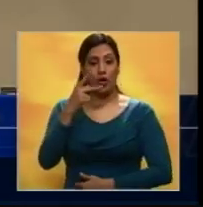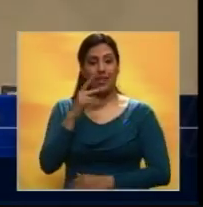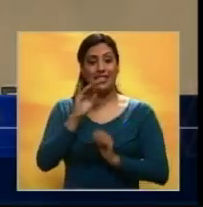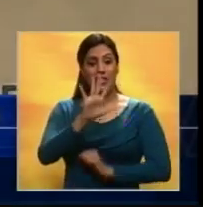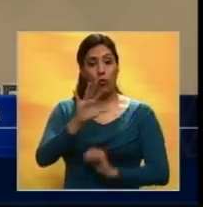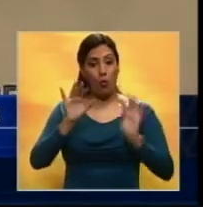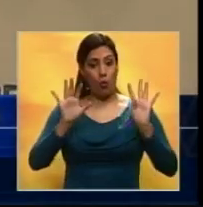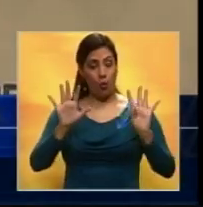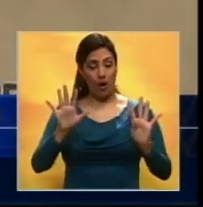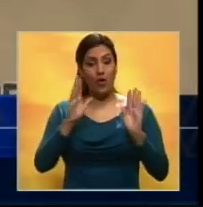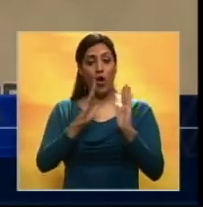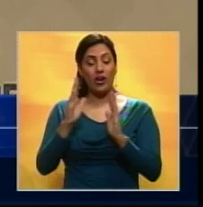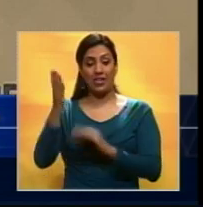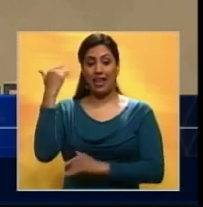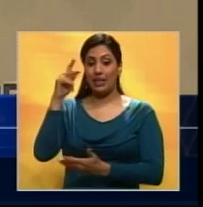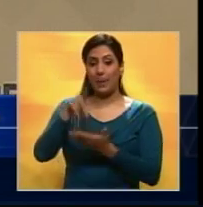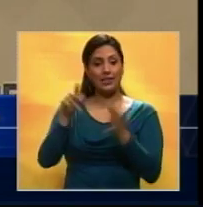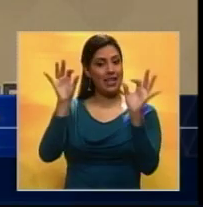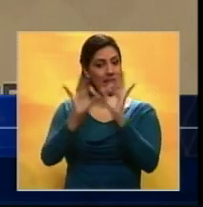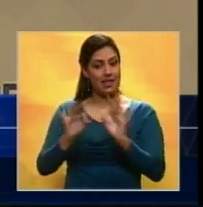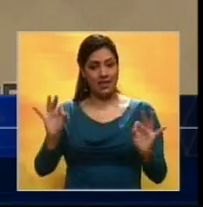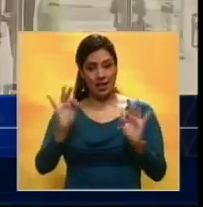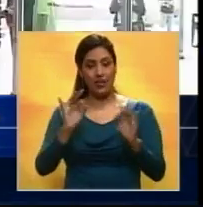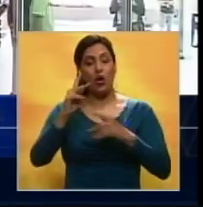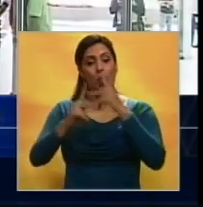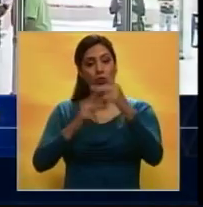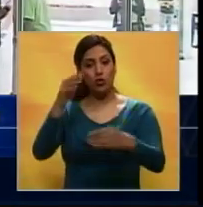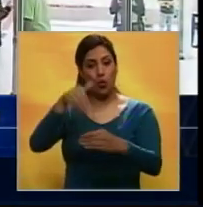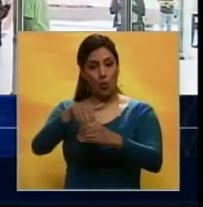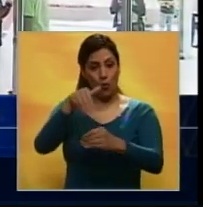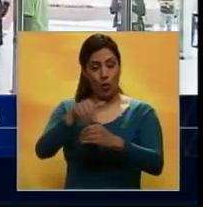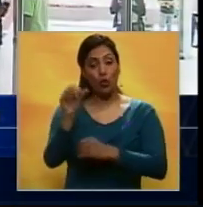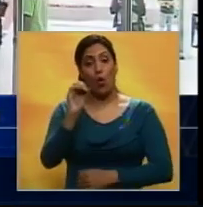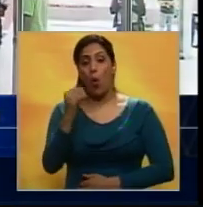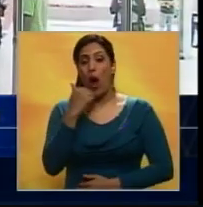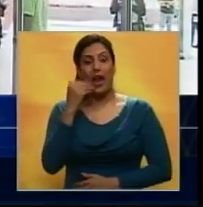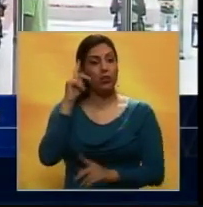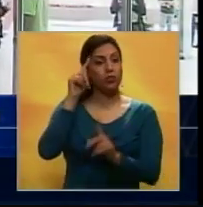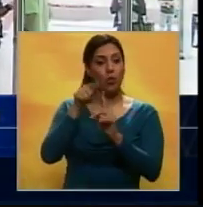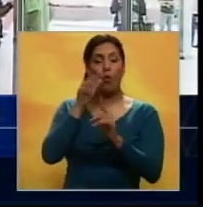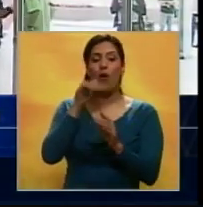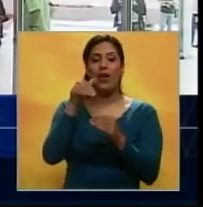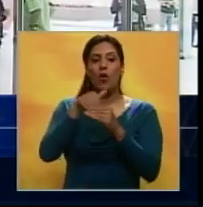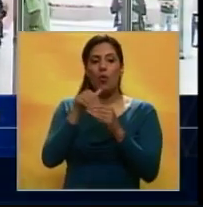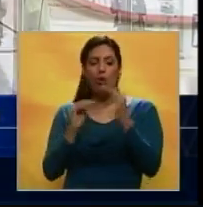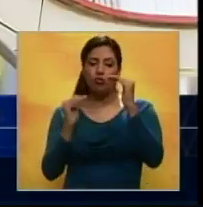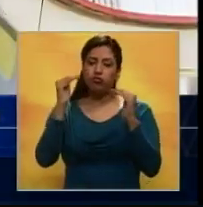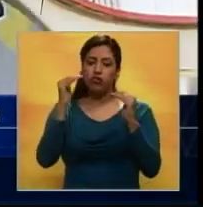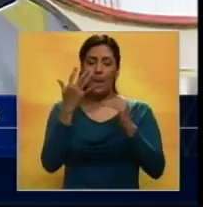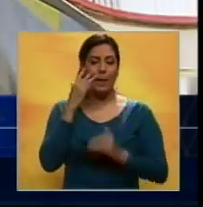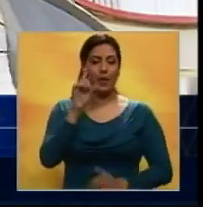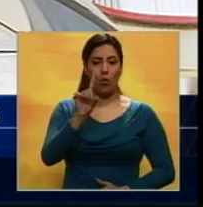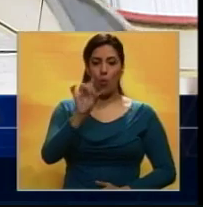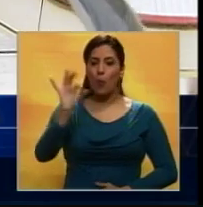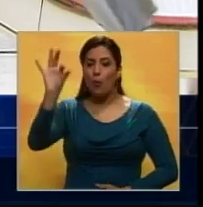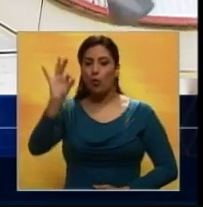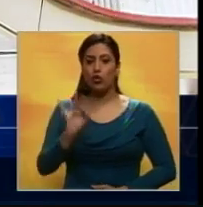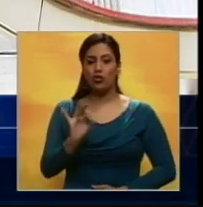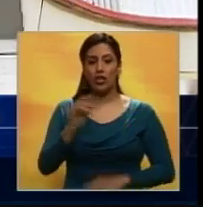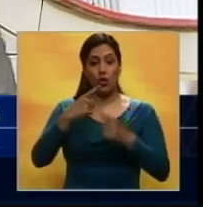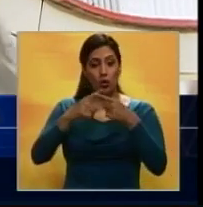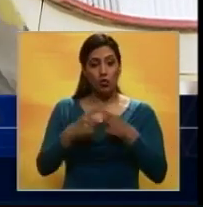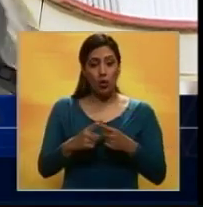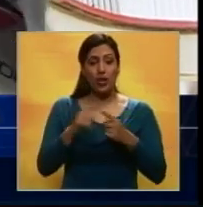organizaciones que no participaron en los 2 últimos procesos electorales o que no alcanzaron una votación equivalente a 1% de los